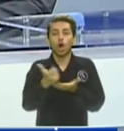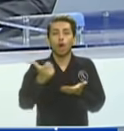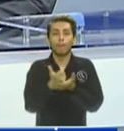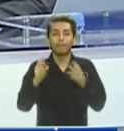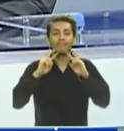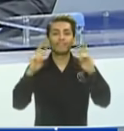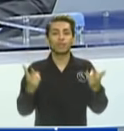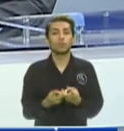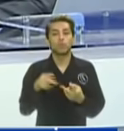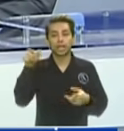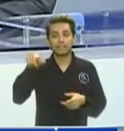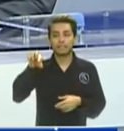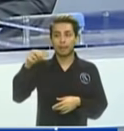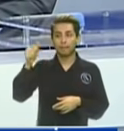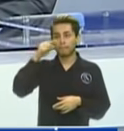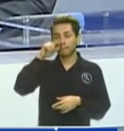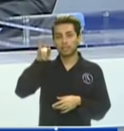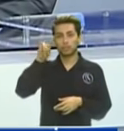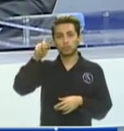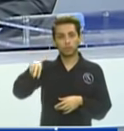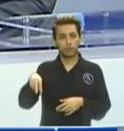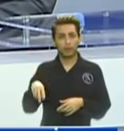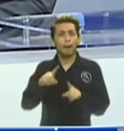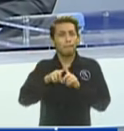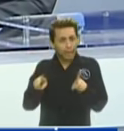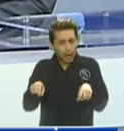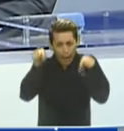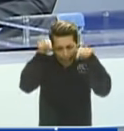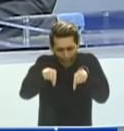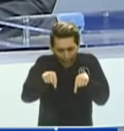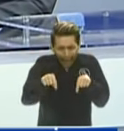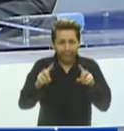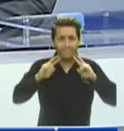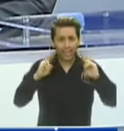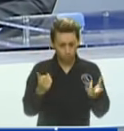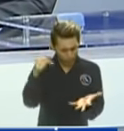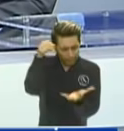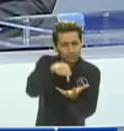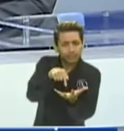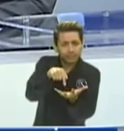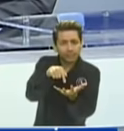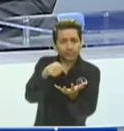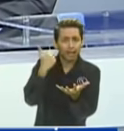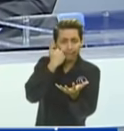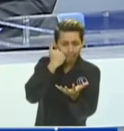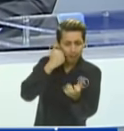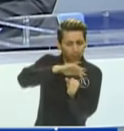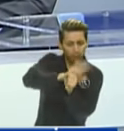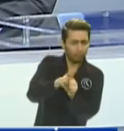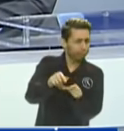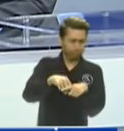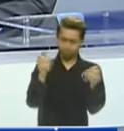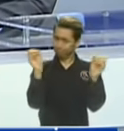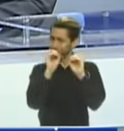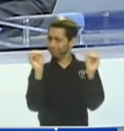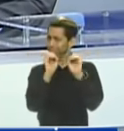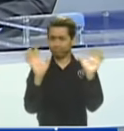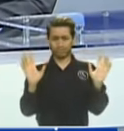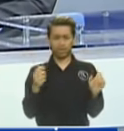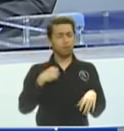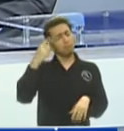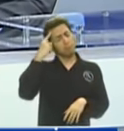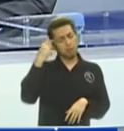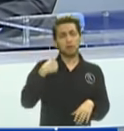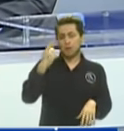Y la verdura, en la verdura no va el coronavirus, pues. Yo estoy pensando ir el martes a Patsum y agarrar una zanahoria ahí frente a todo el mundo y